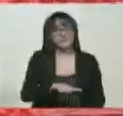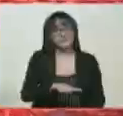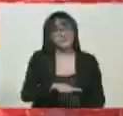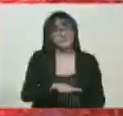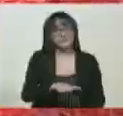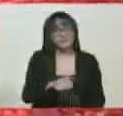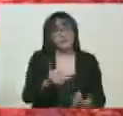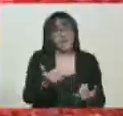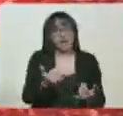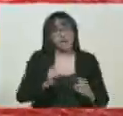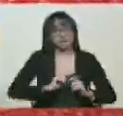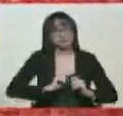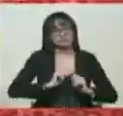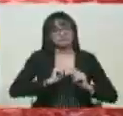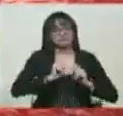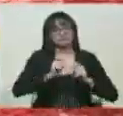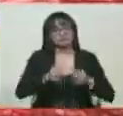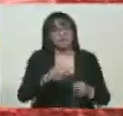ahora te toca a ti,